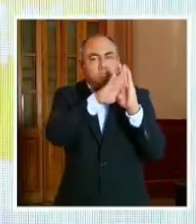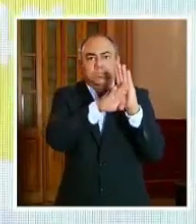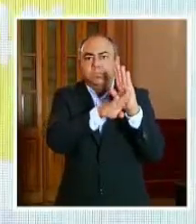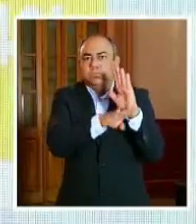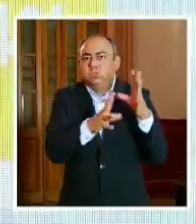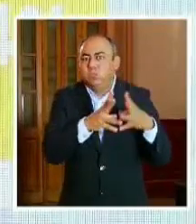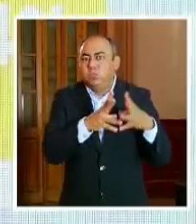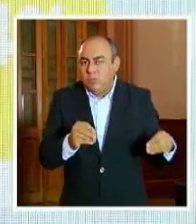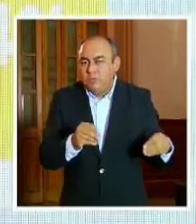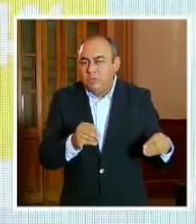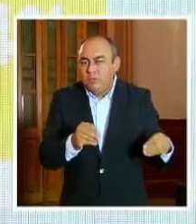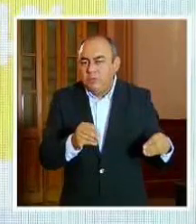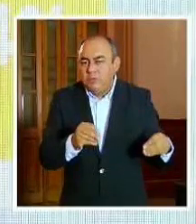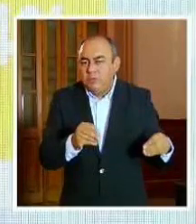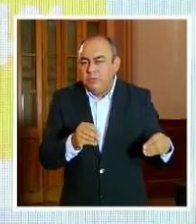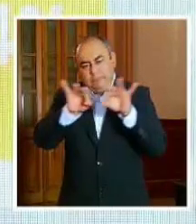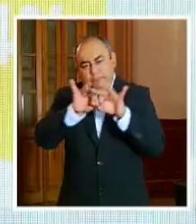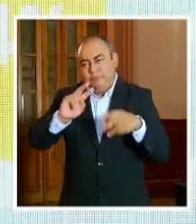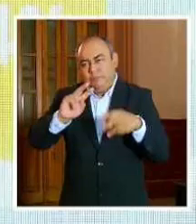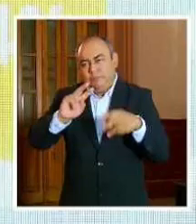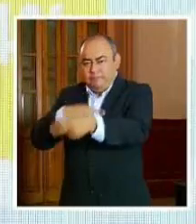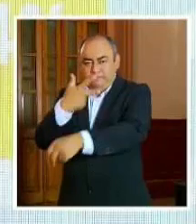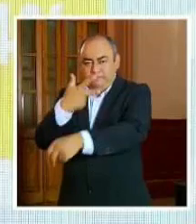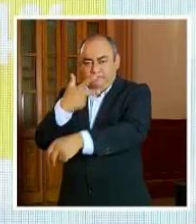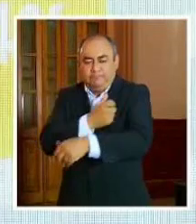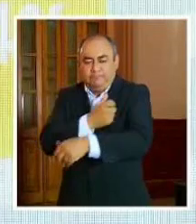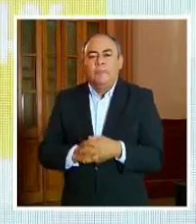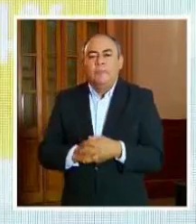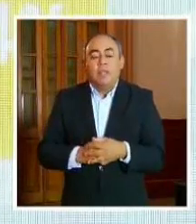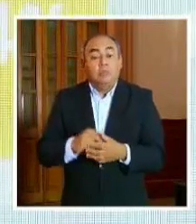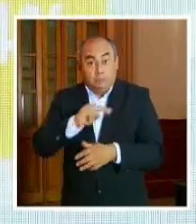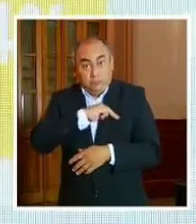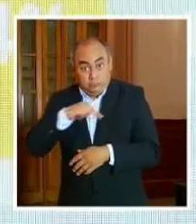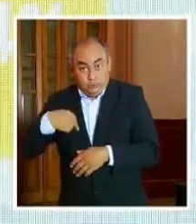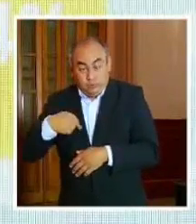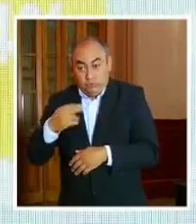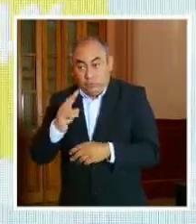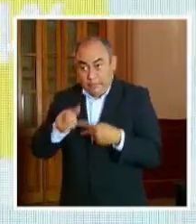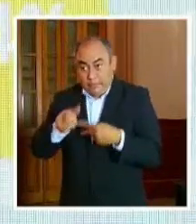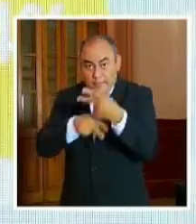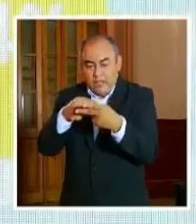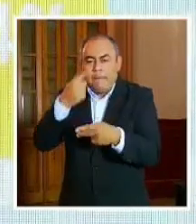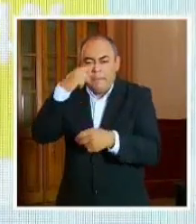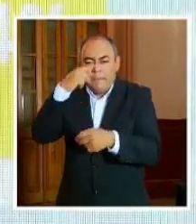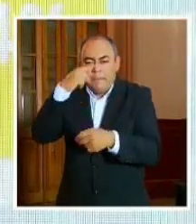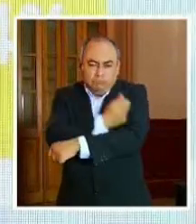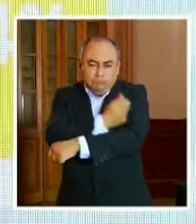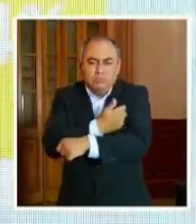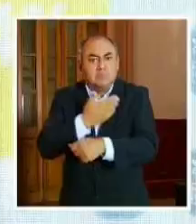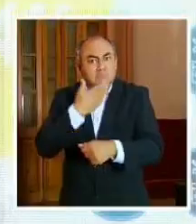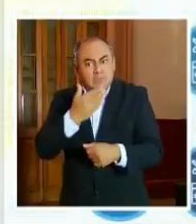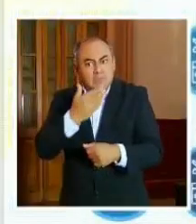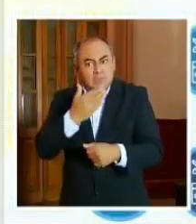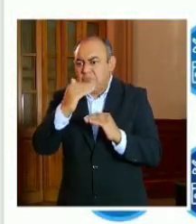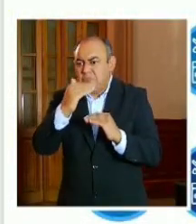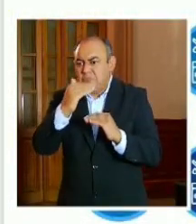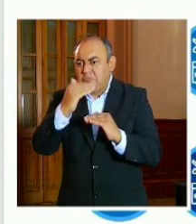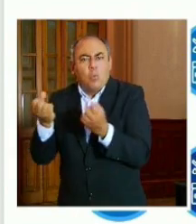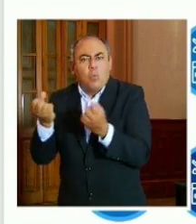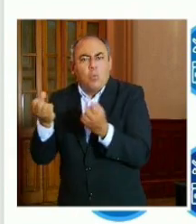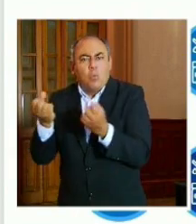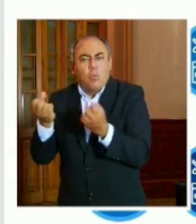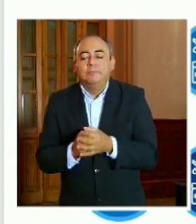aplicárnoslas. Nuestros esquemas de vacunación, aunque son muy buenos para primeras dosis, para